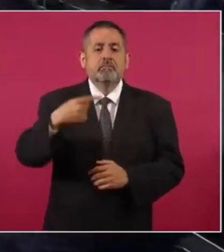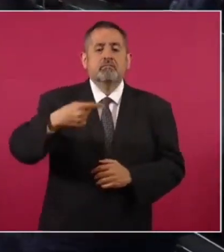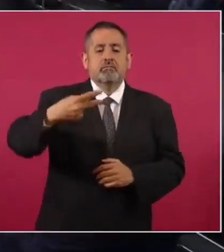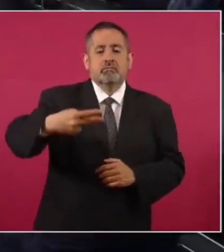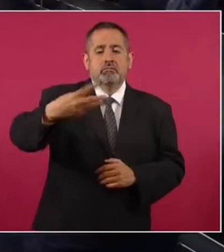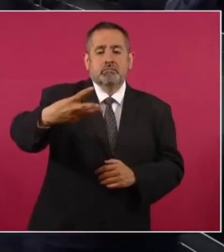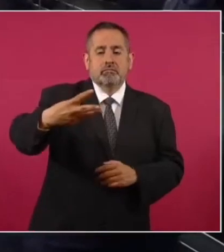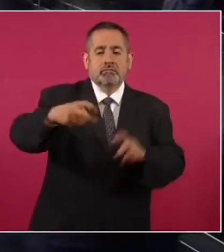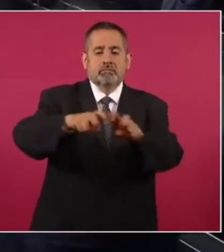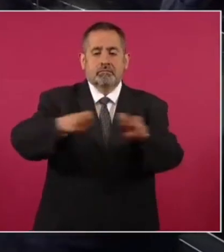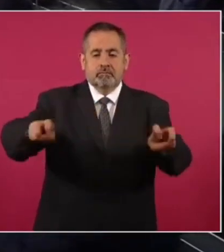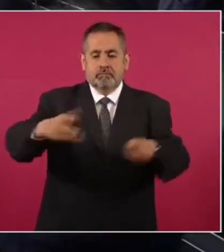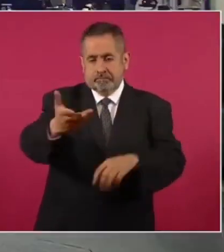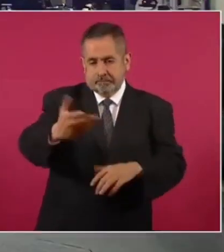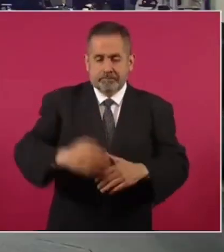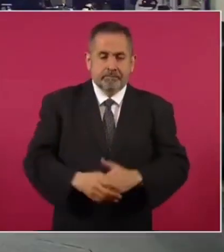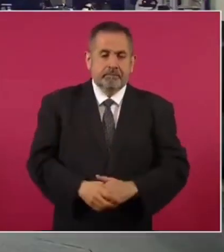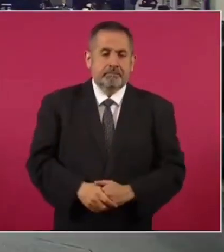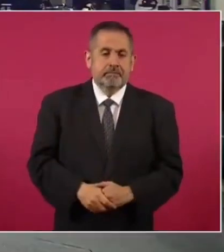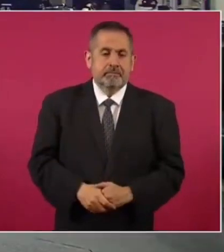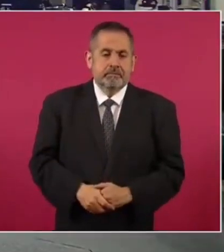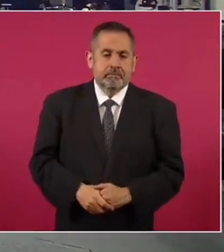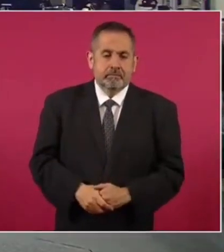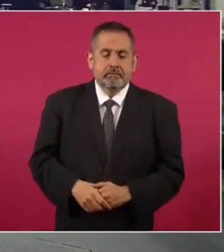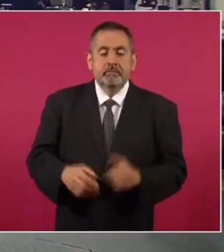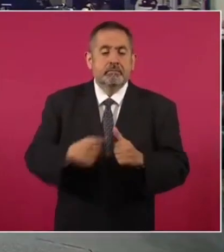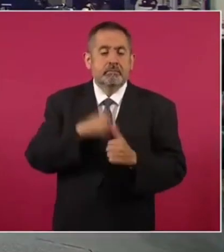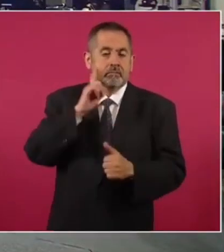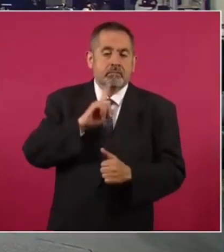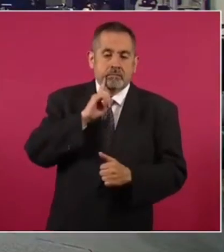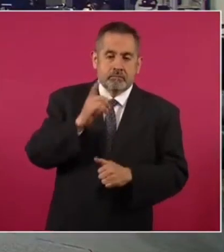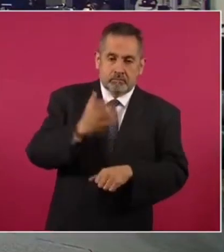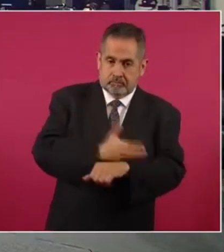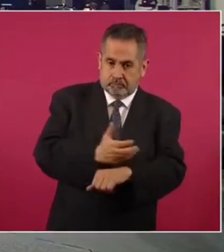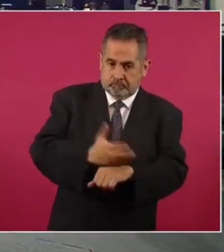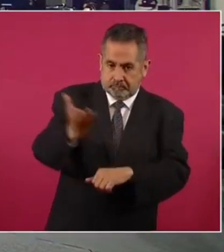fila. Vámonos. Primero la compañera.